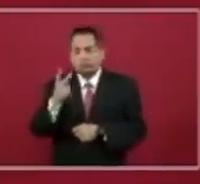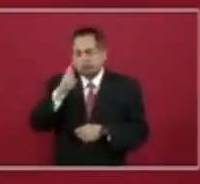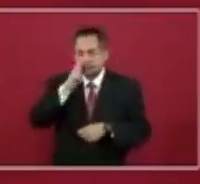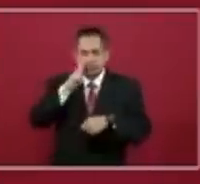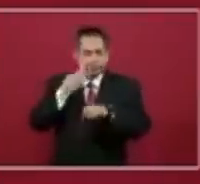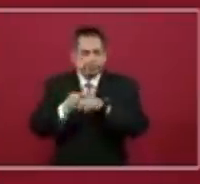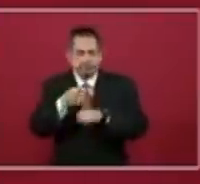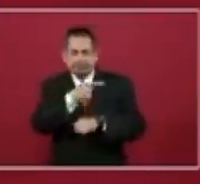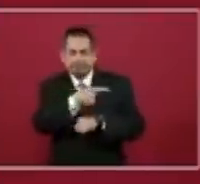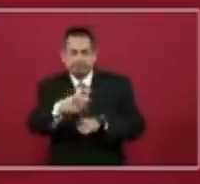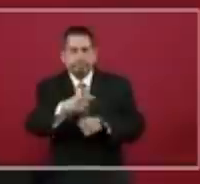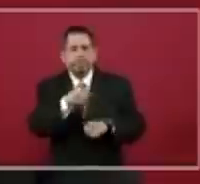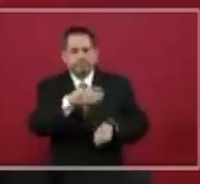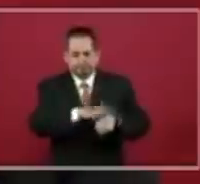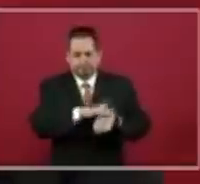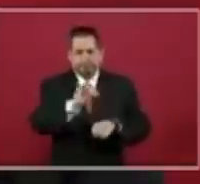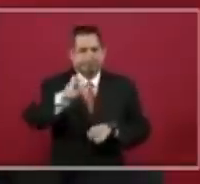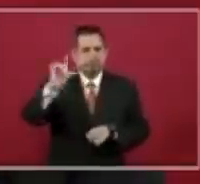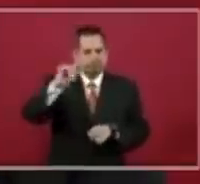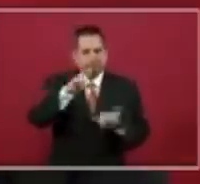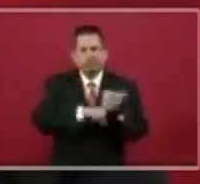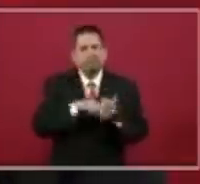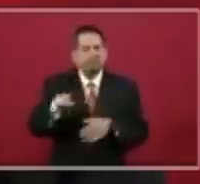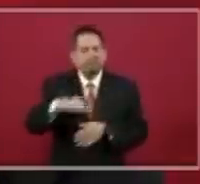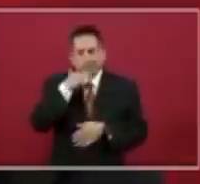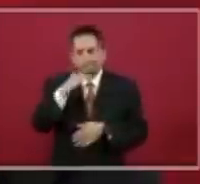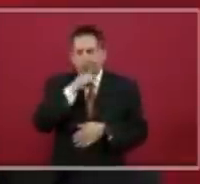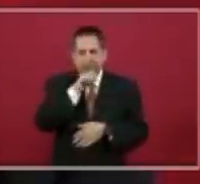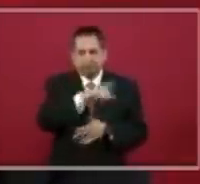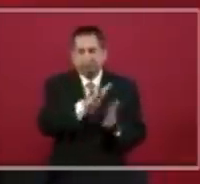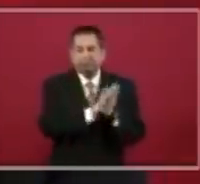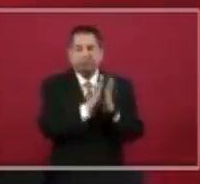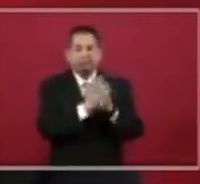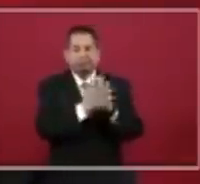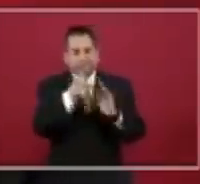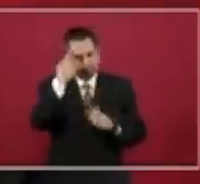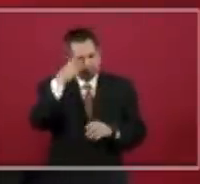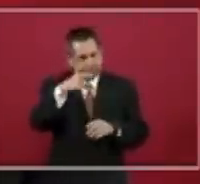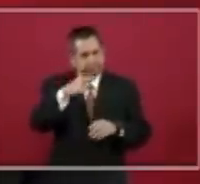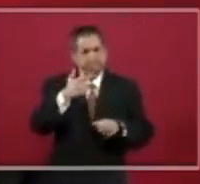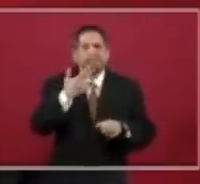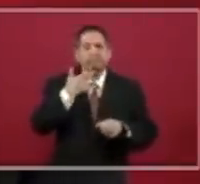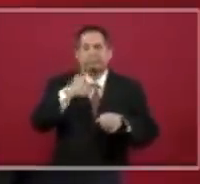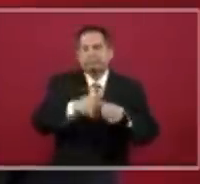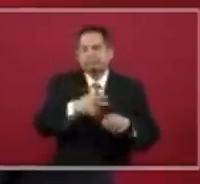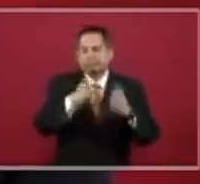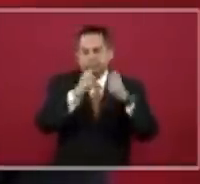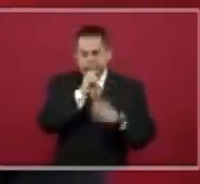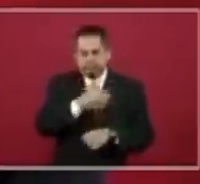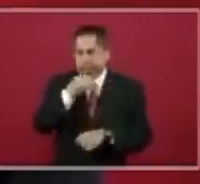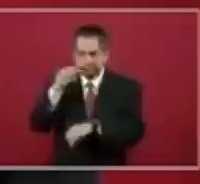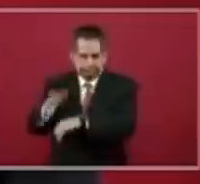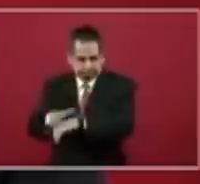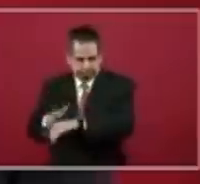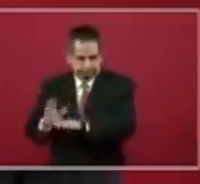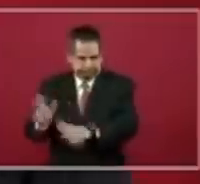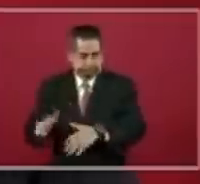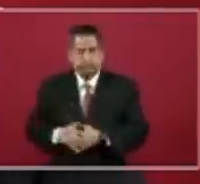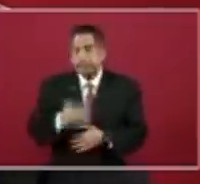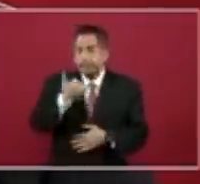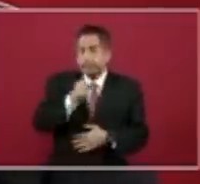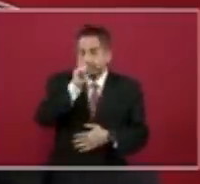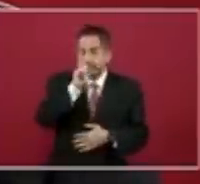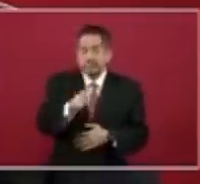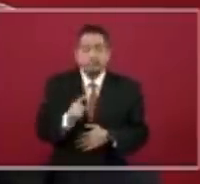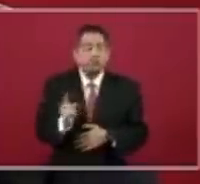responsabilidad administrativa de servidores públicos vinculados con el robo de hidrocarburos y, finalmente, se ha presentado un